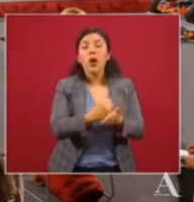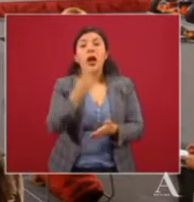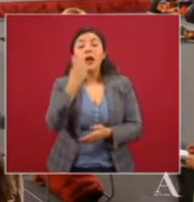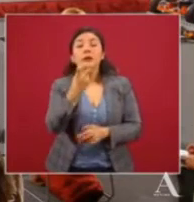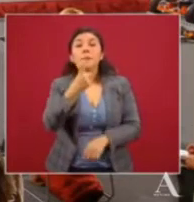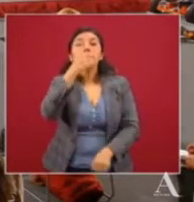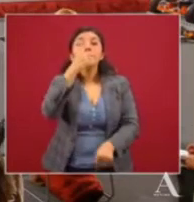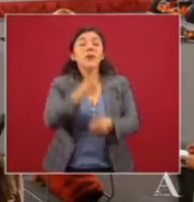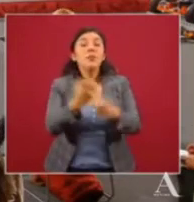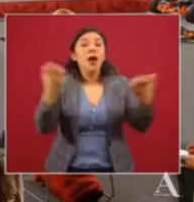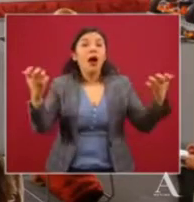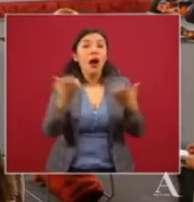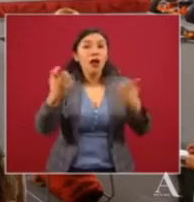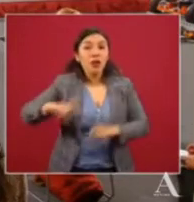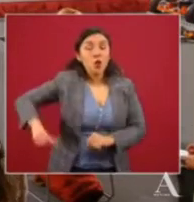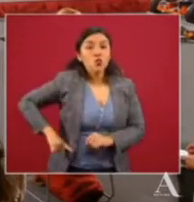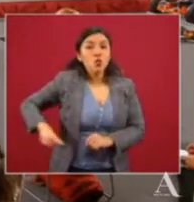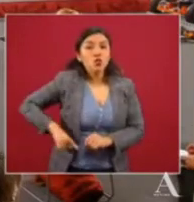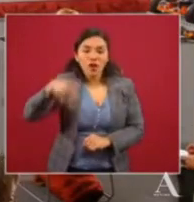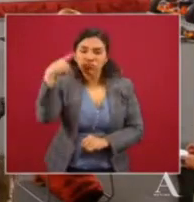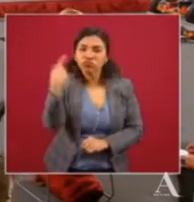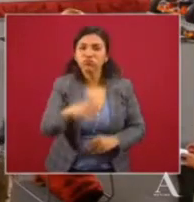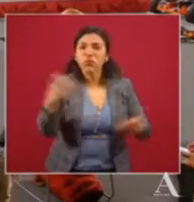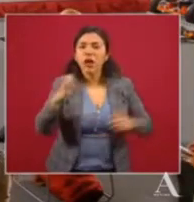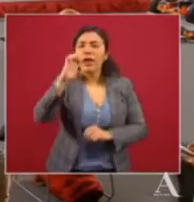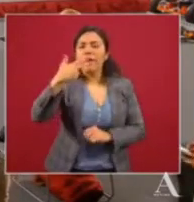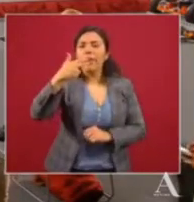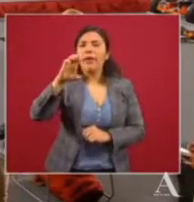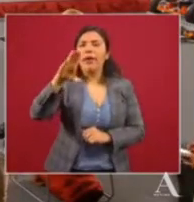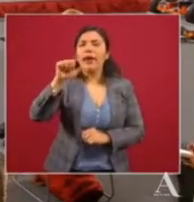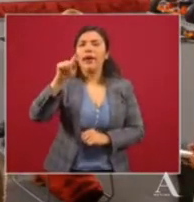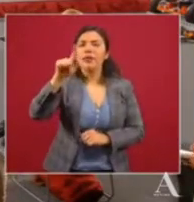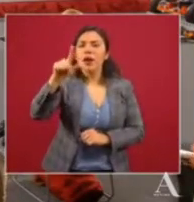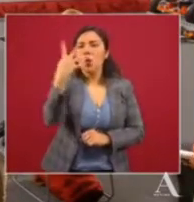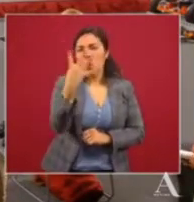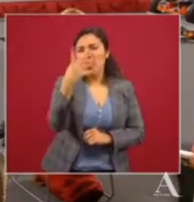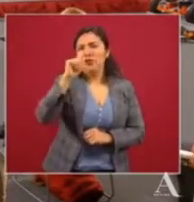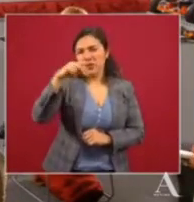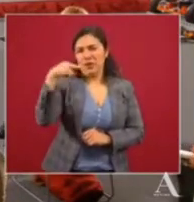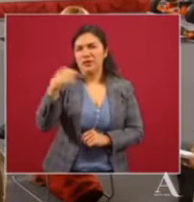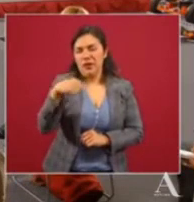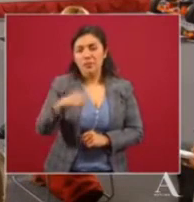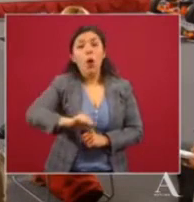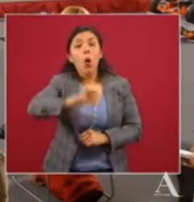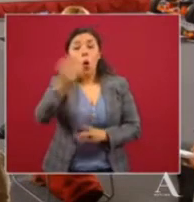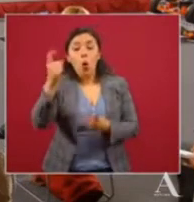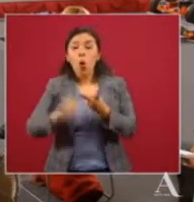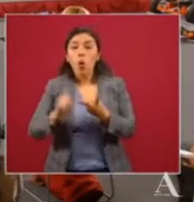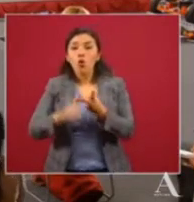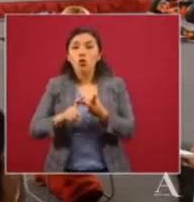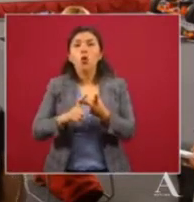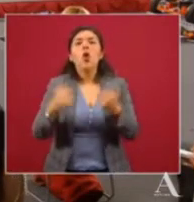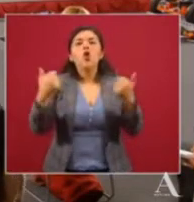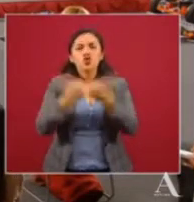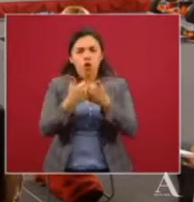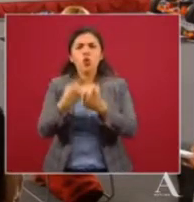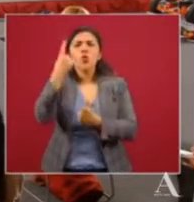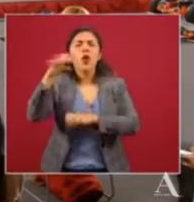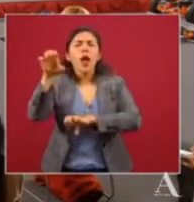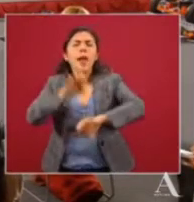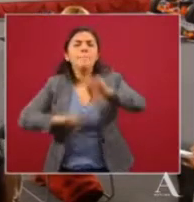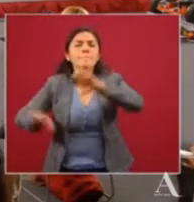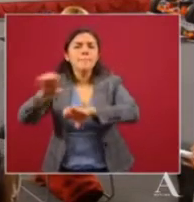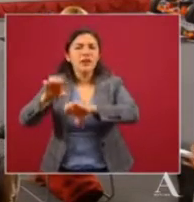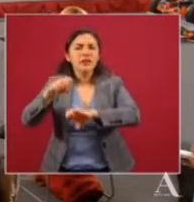equipo de patente estatal el eje cat el 4t la que sigue el otro en colaboración con una empresa de d tec